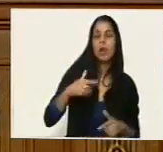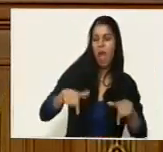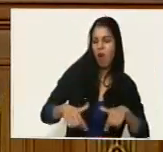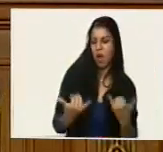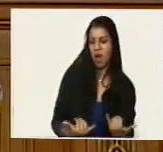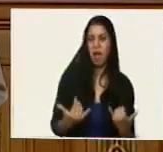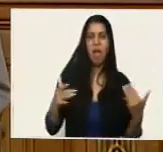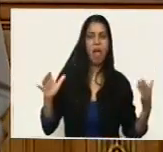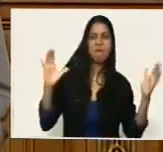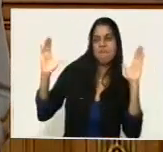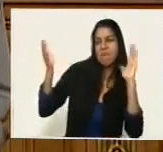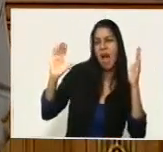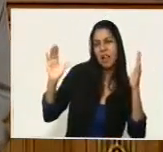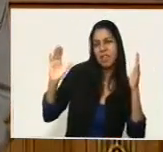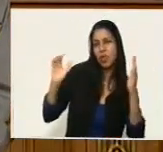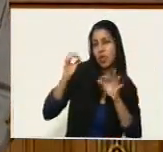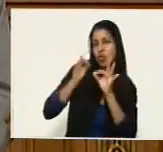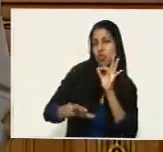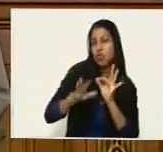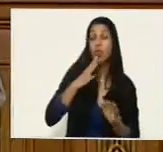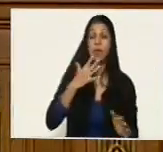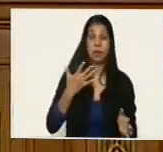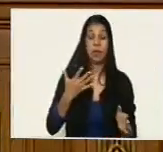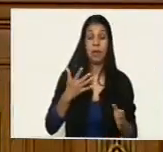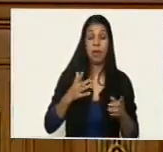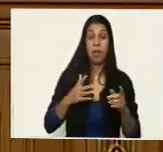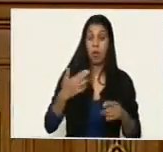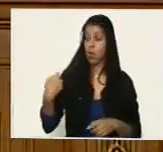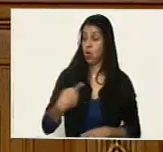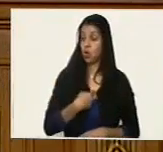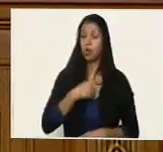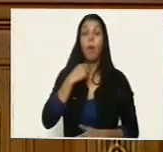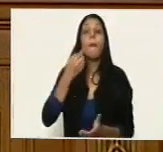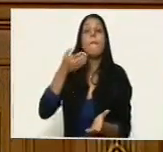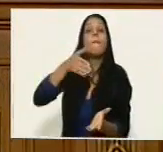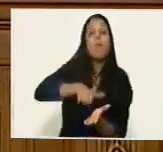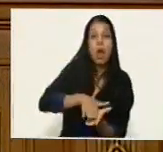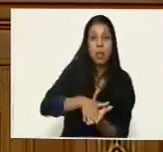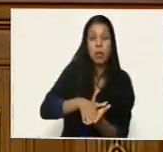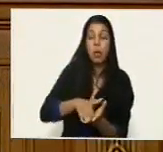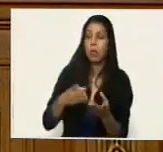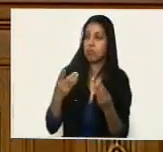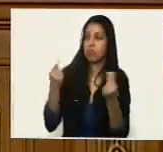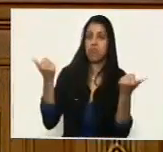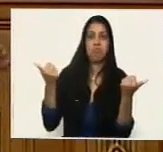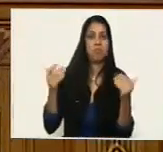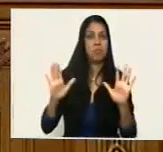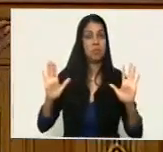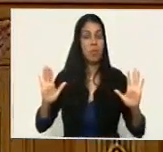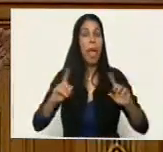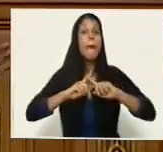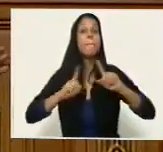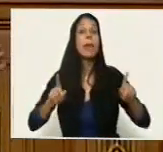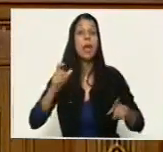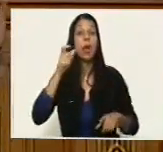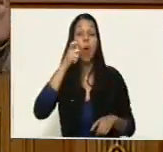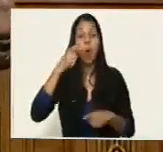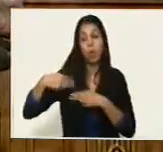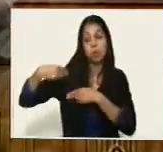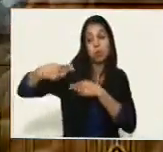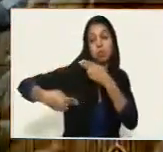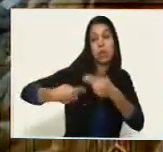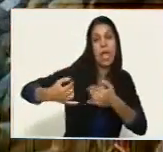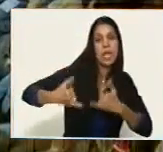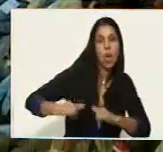casualidad, porque nosotros los individuos desaparecemos, nosotros nos vamos, pero los pueblos no